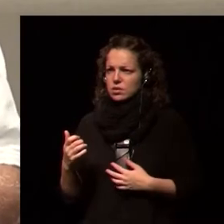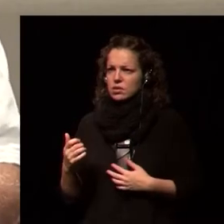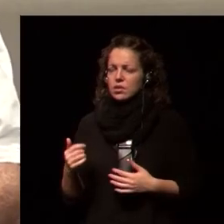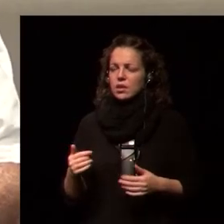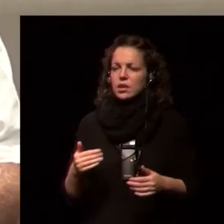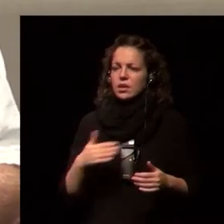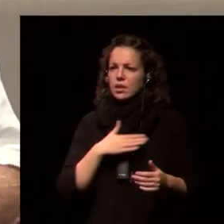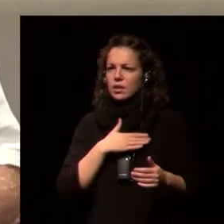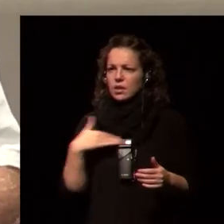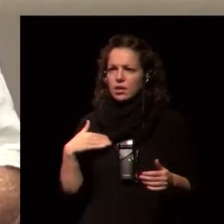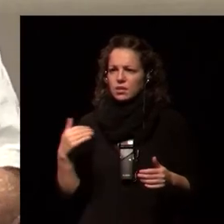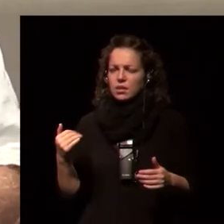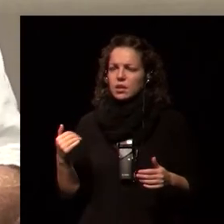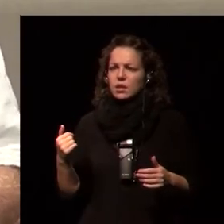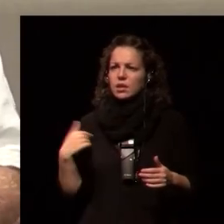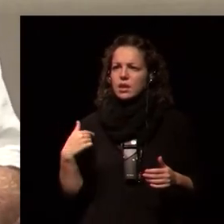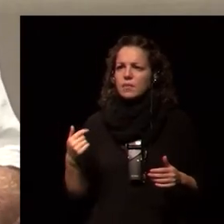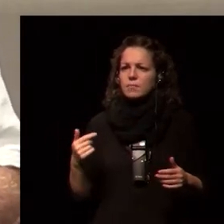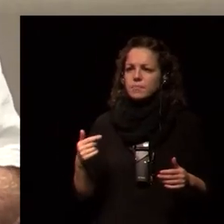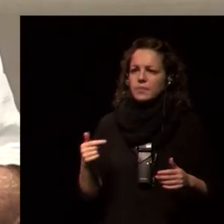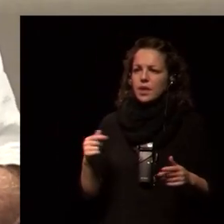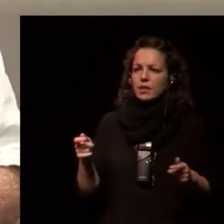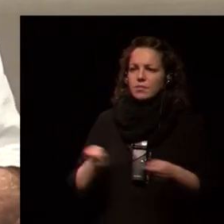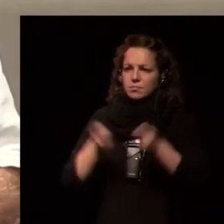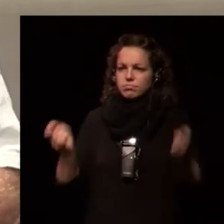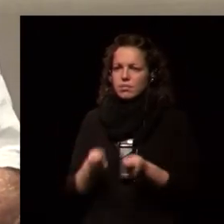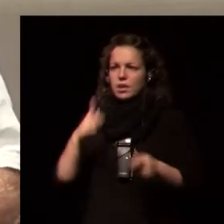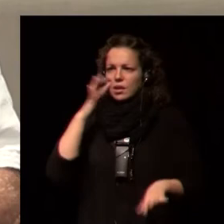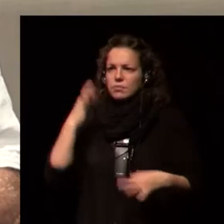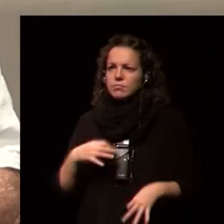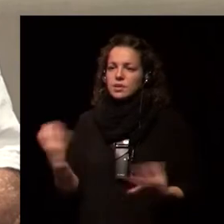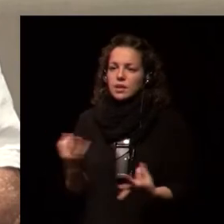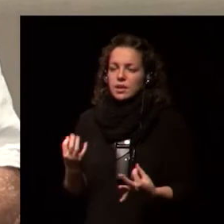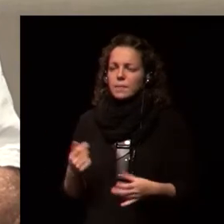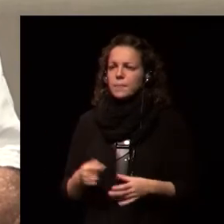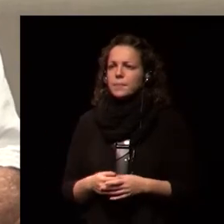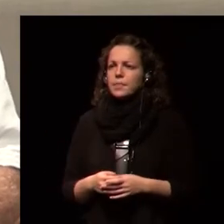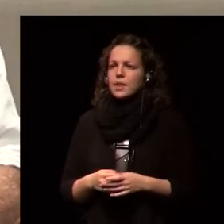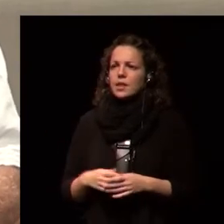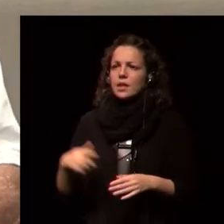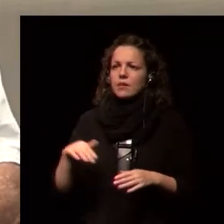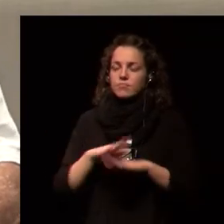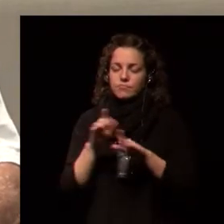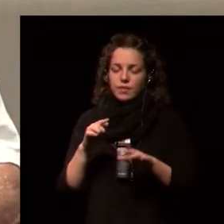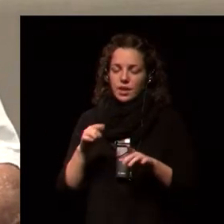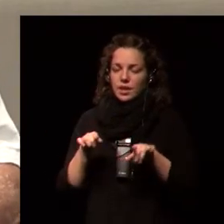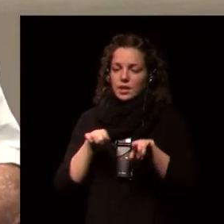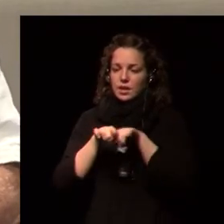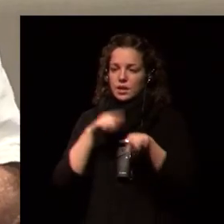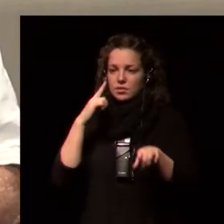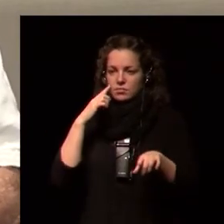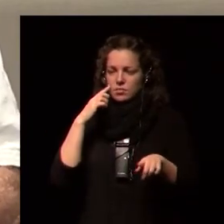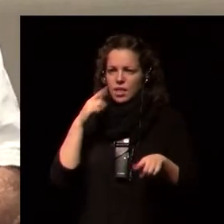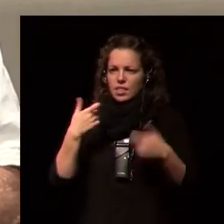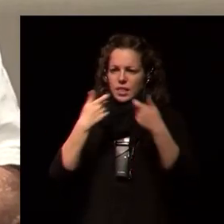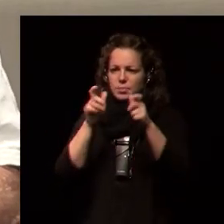viendo en los genios el producto de marketing. Y la realidad es que la mayor parte de los críticos del arte y los departamentos de